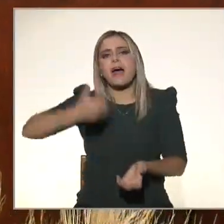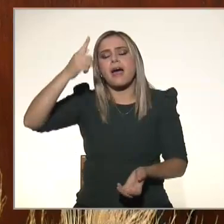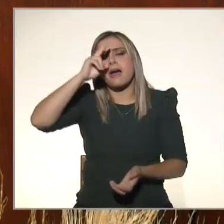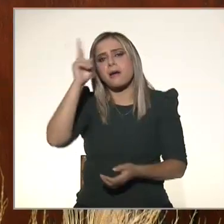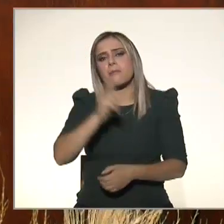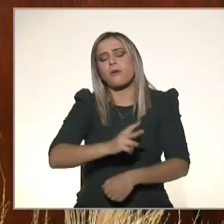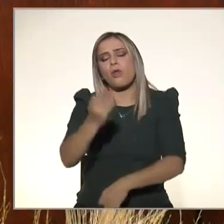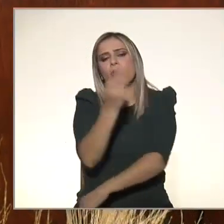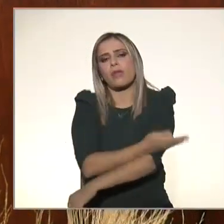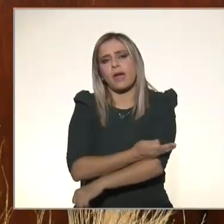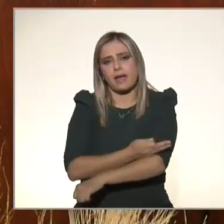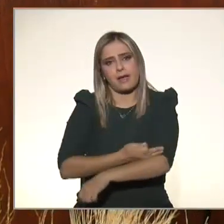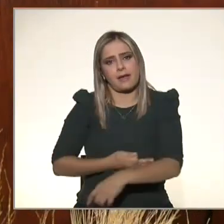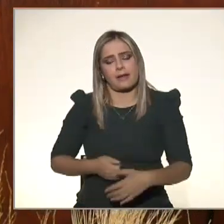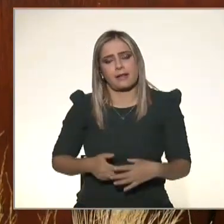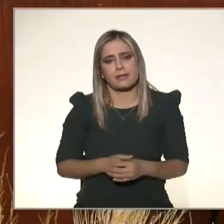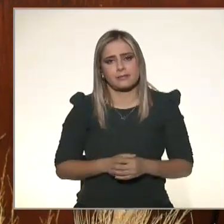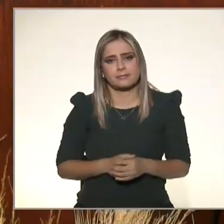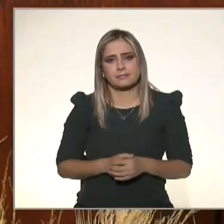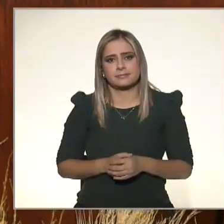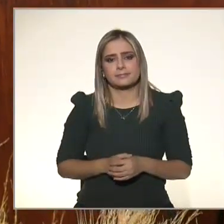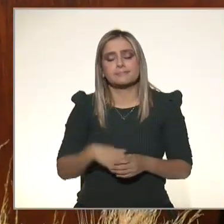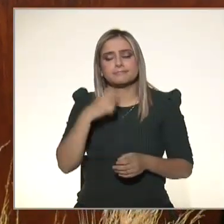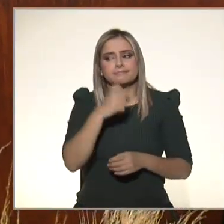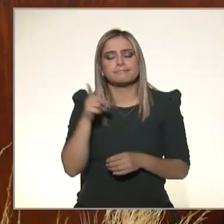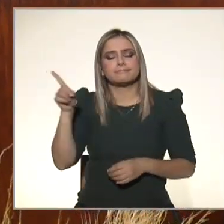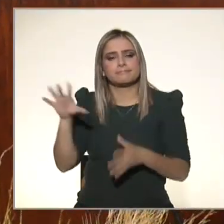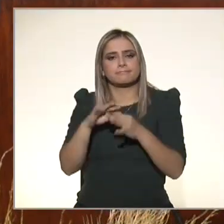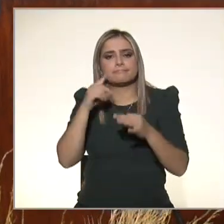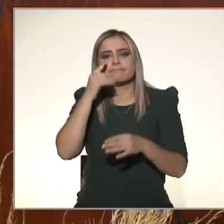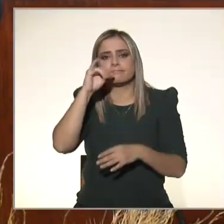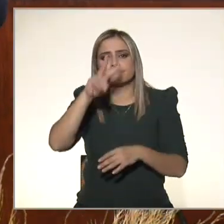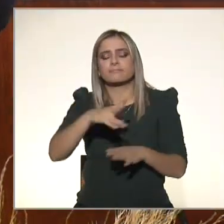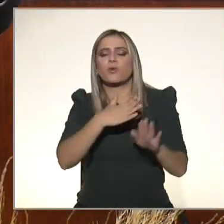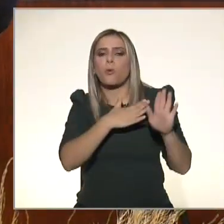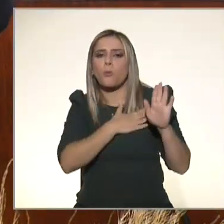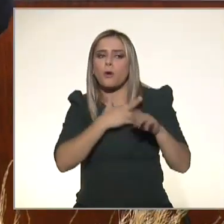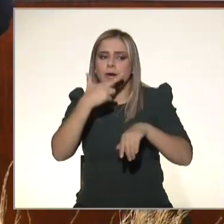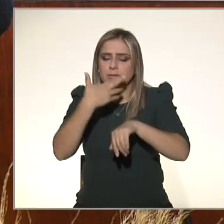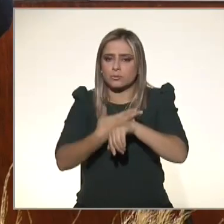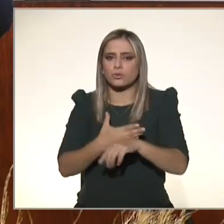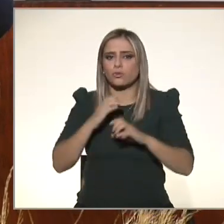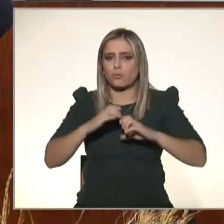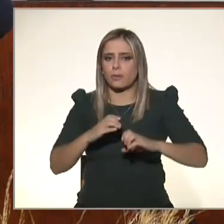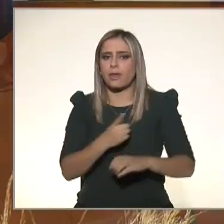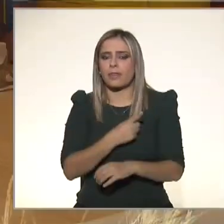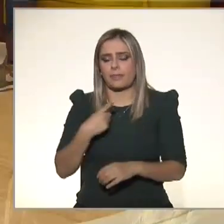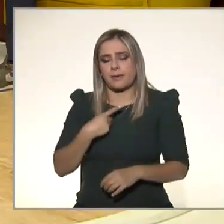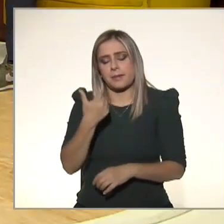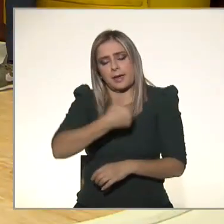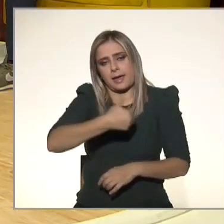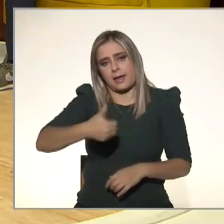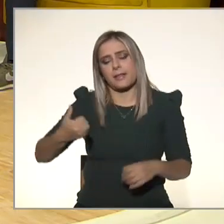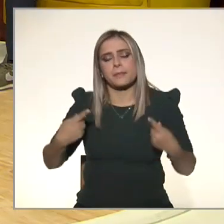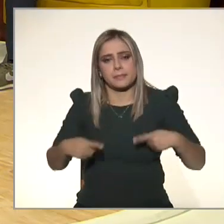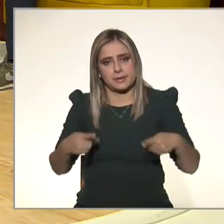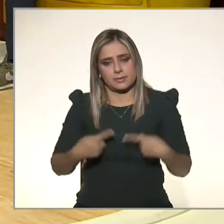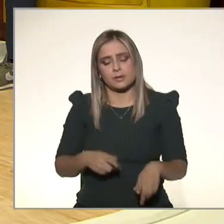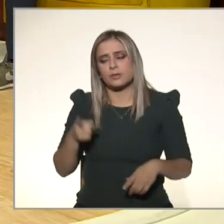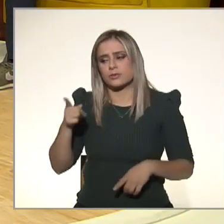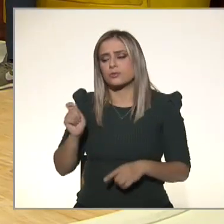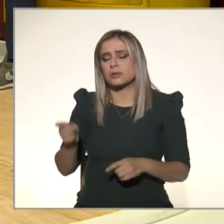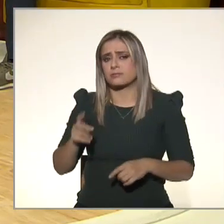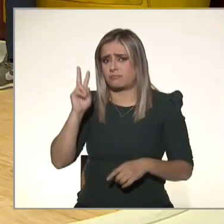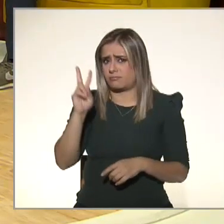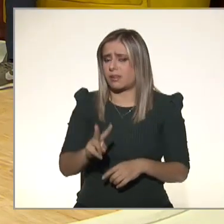Excelente cápsula. Dijo dos palabras claves: compromiso y responsabilidad. Pero doctores, ustedes son los especialistas. ¿Qué opinan de esto? No